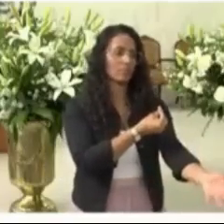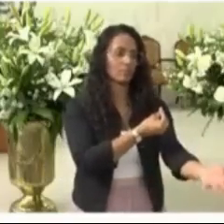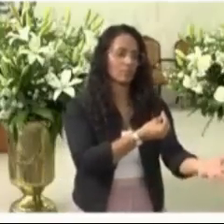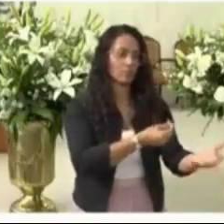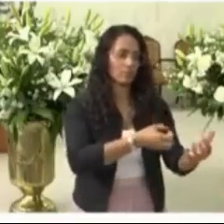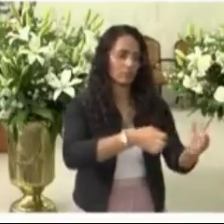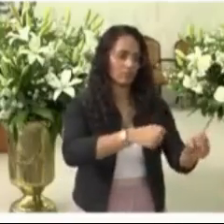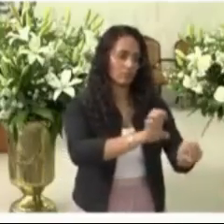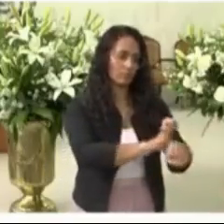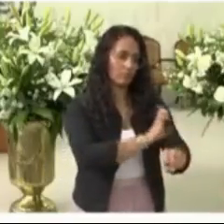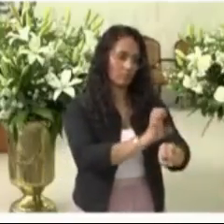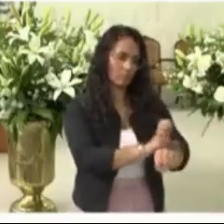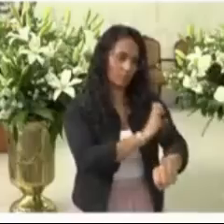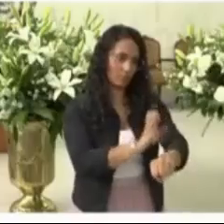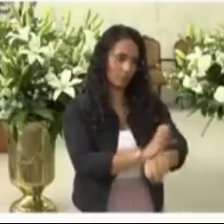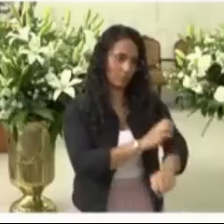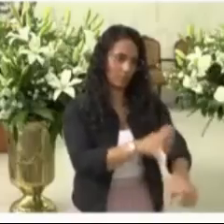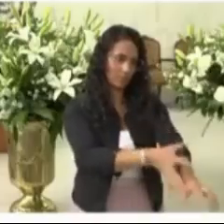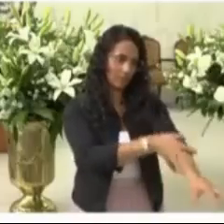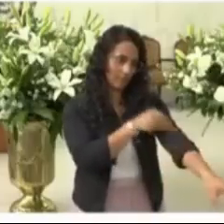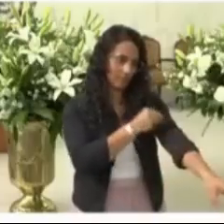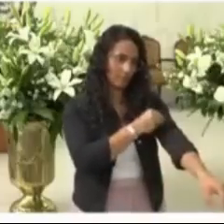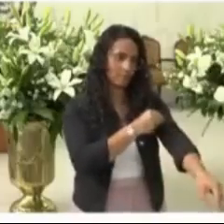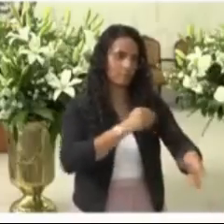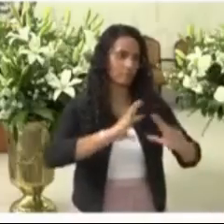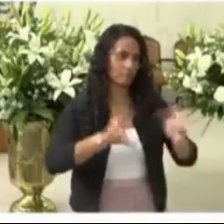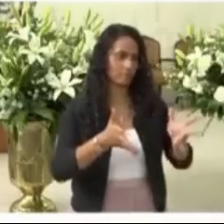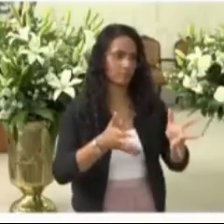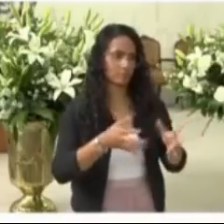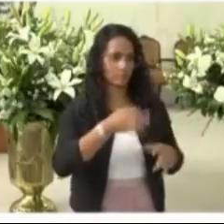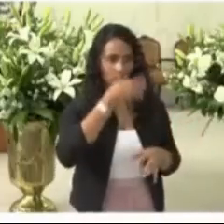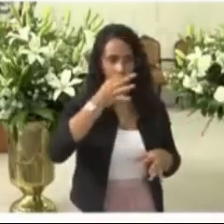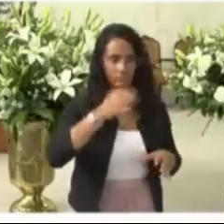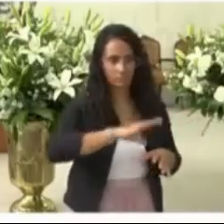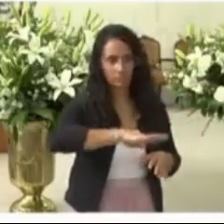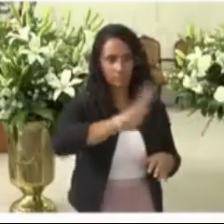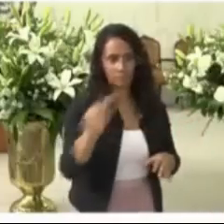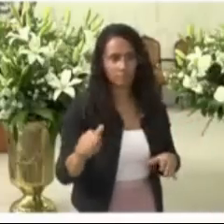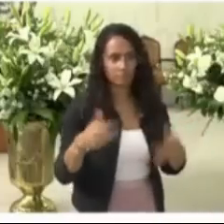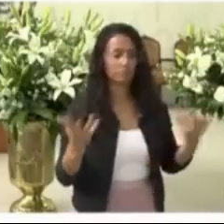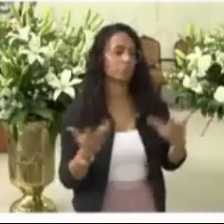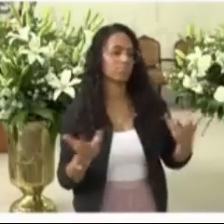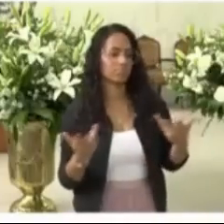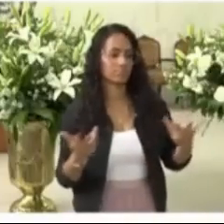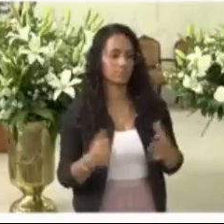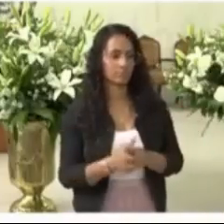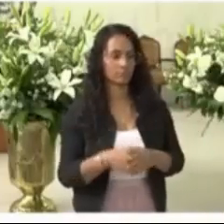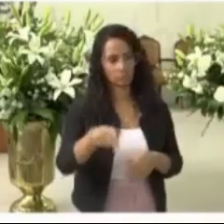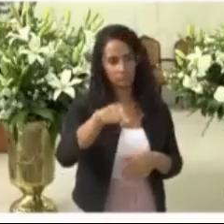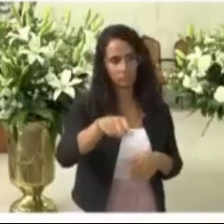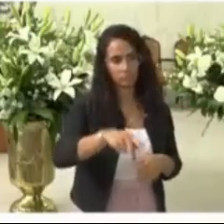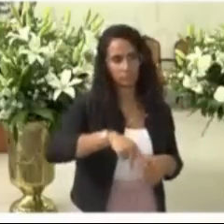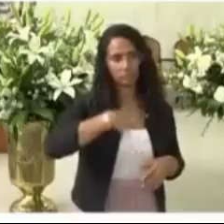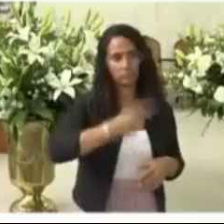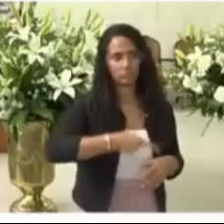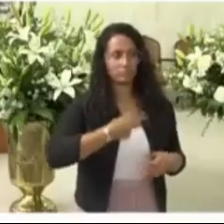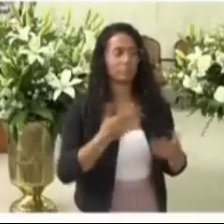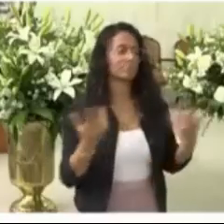una muerte de calidad. Hermano, ¿qué hago? Porque no sé qué